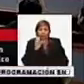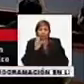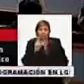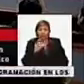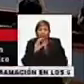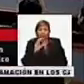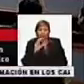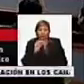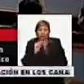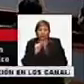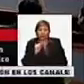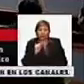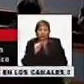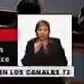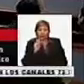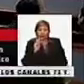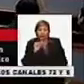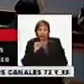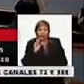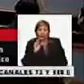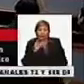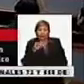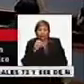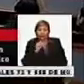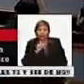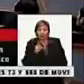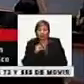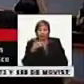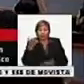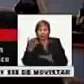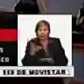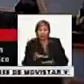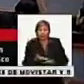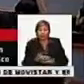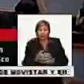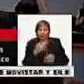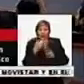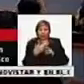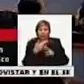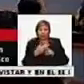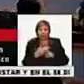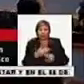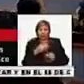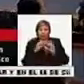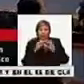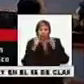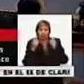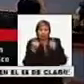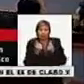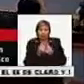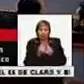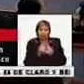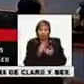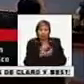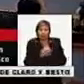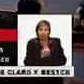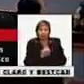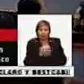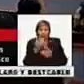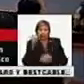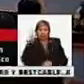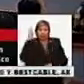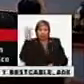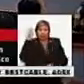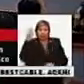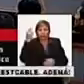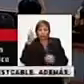Sánchez a dar las palabras de bienvenida en nombre de la Agrupación de Trabajadores Apristas del Congreso